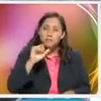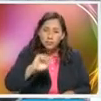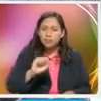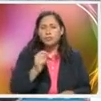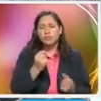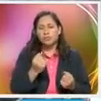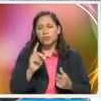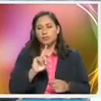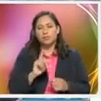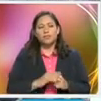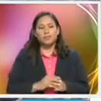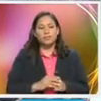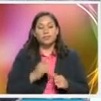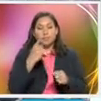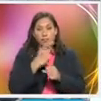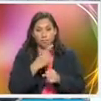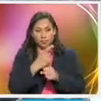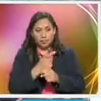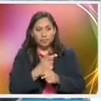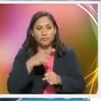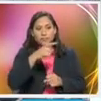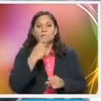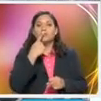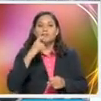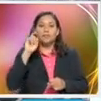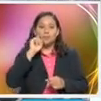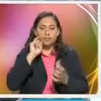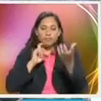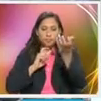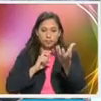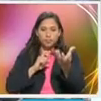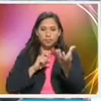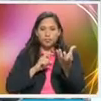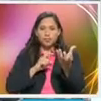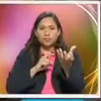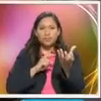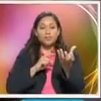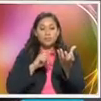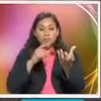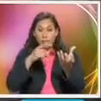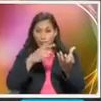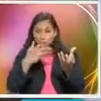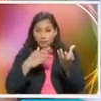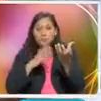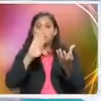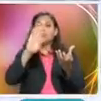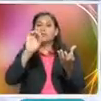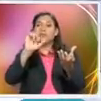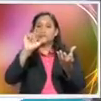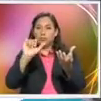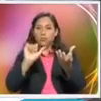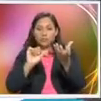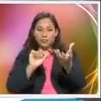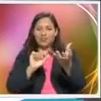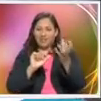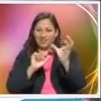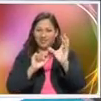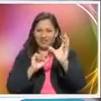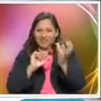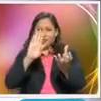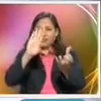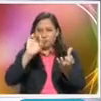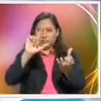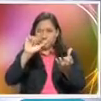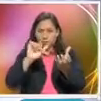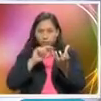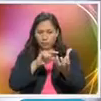bueno, vamos a empezar. Tenemos el jitomate. El jitomate se encuentra en este que es el bola. Muy bien. Muy grandote.